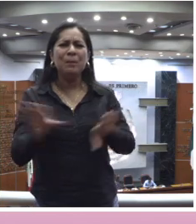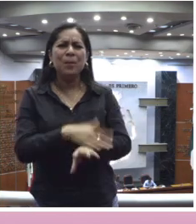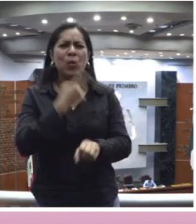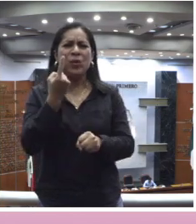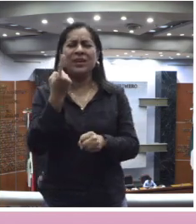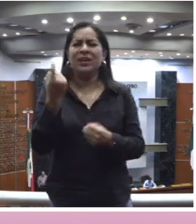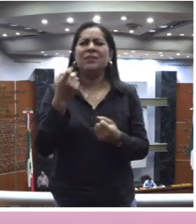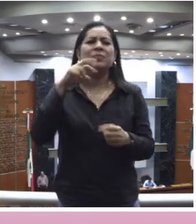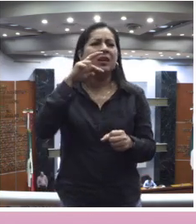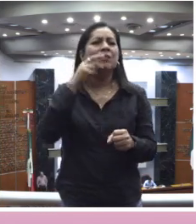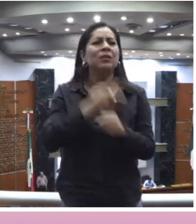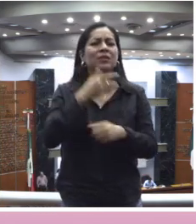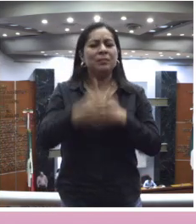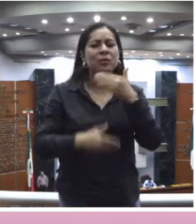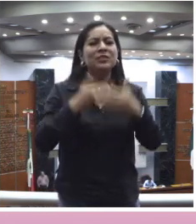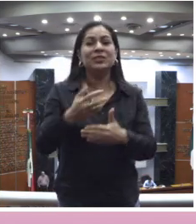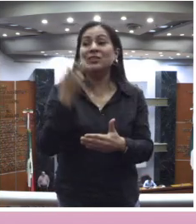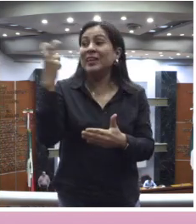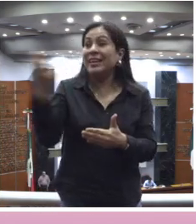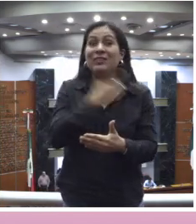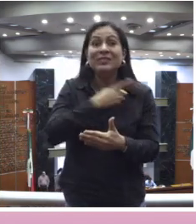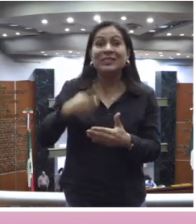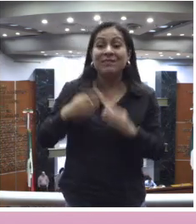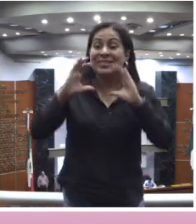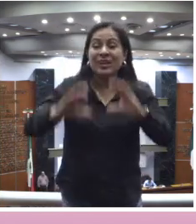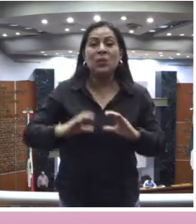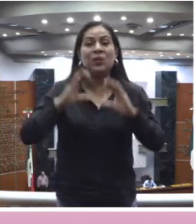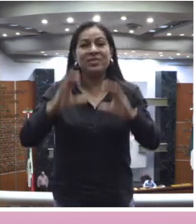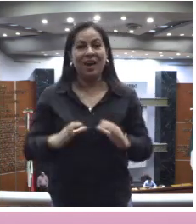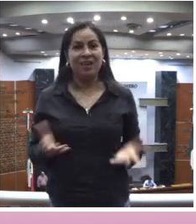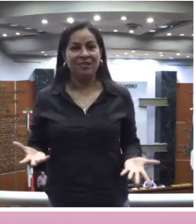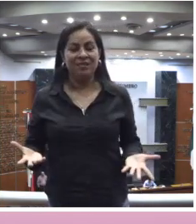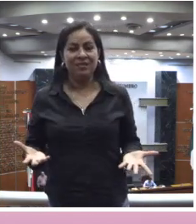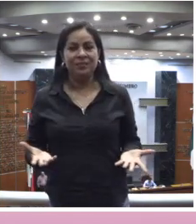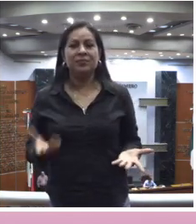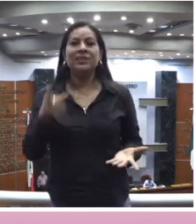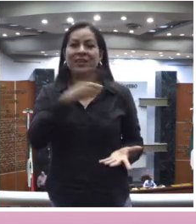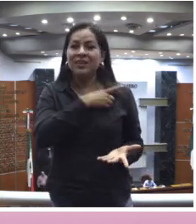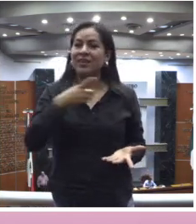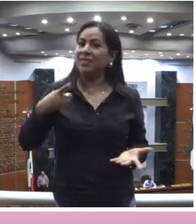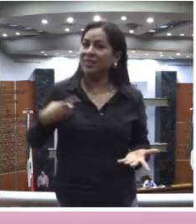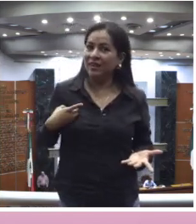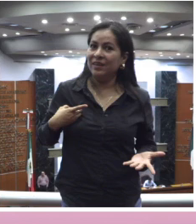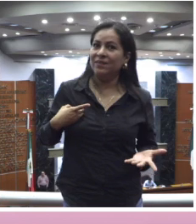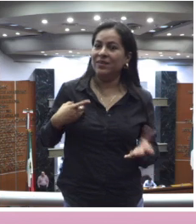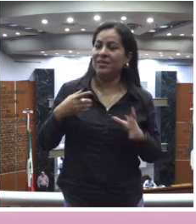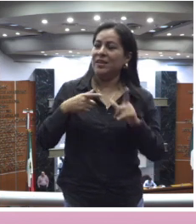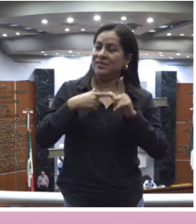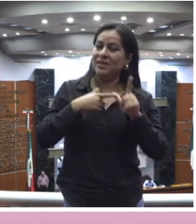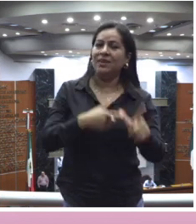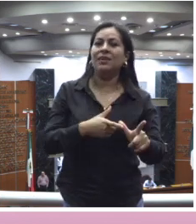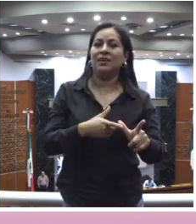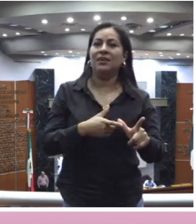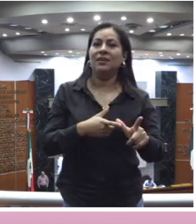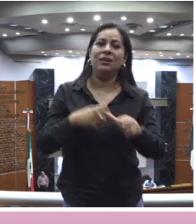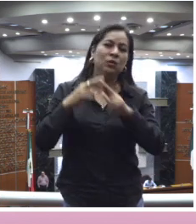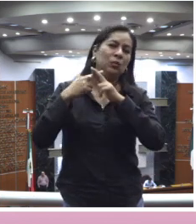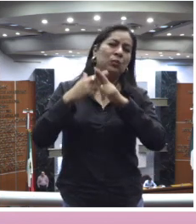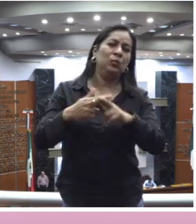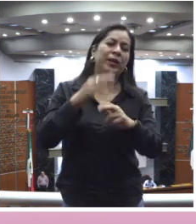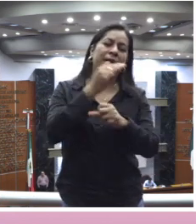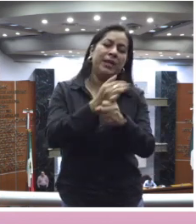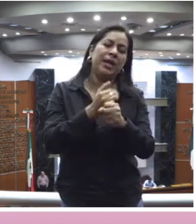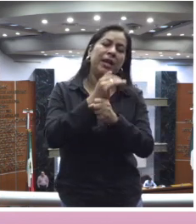se está vulnerando el debido proceso que ellos deberían cuidar y que debería prevalecer en el análisis